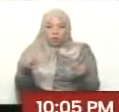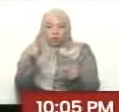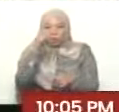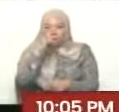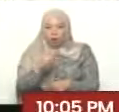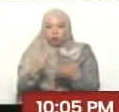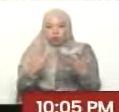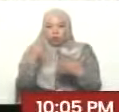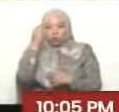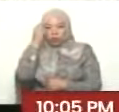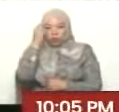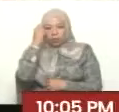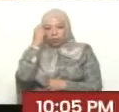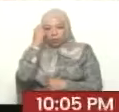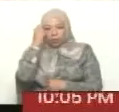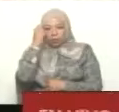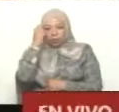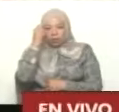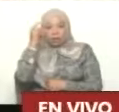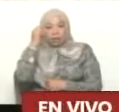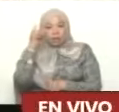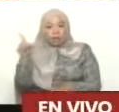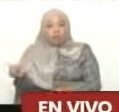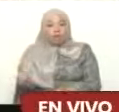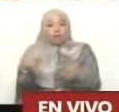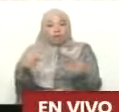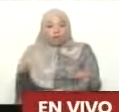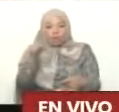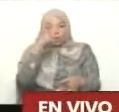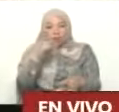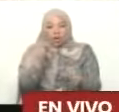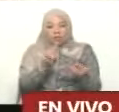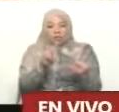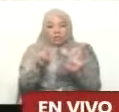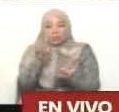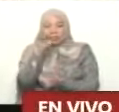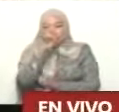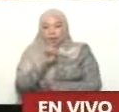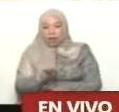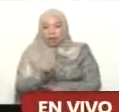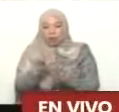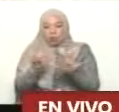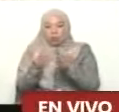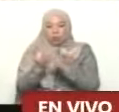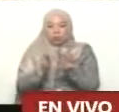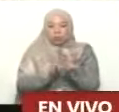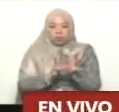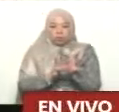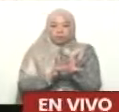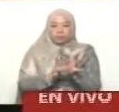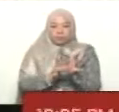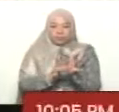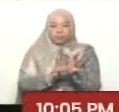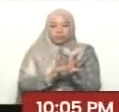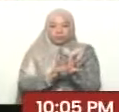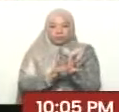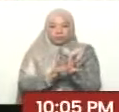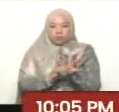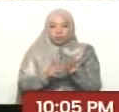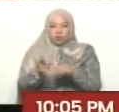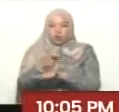8 días. Tenemos que celebrar... 77 añitos. ¿El 8 de abril? El 8 de abril, sí. Bueno. Yo nací en